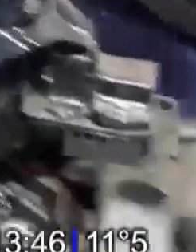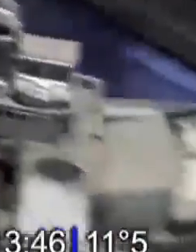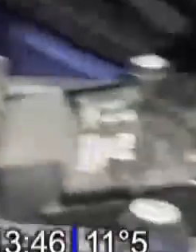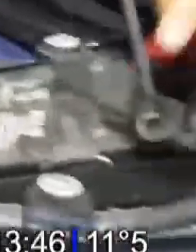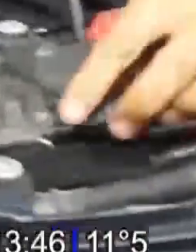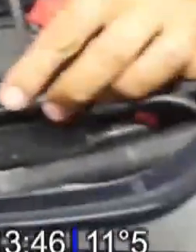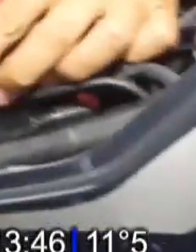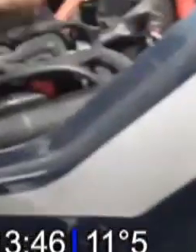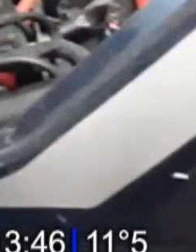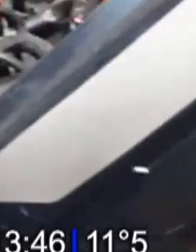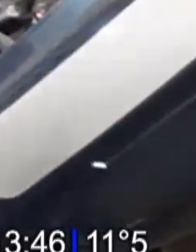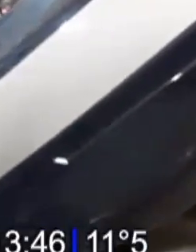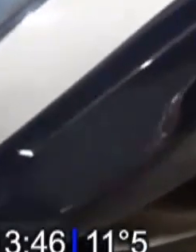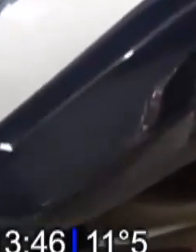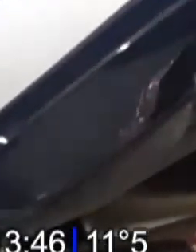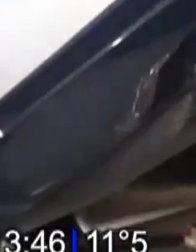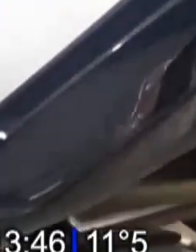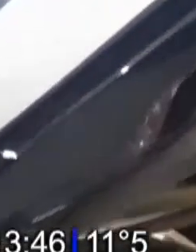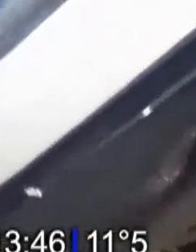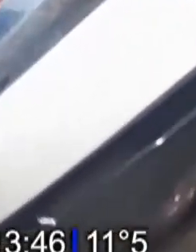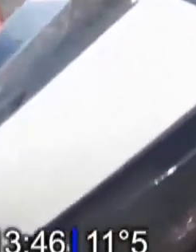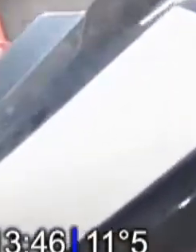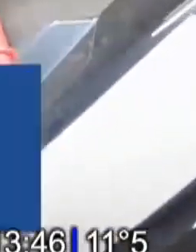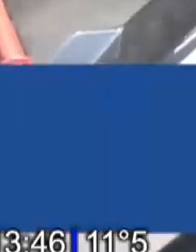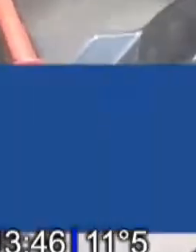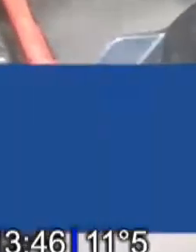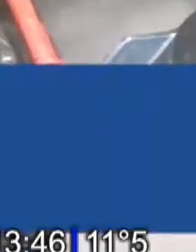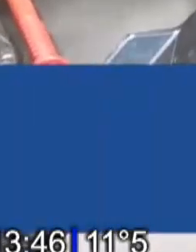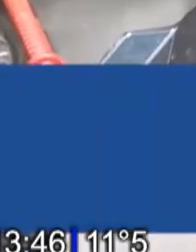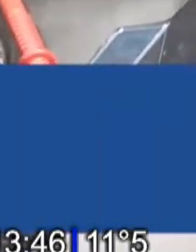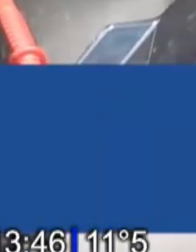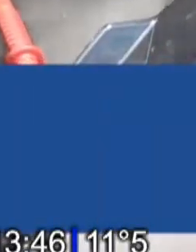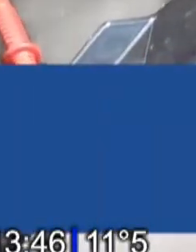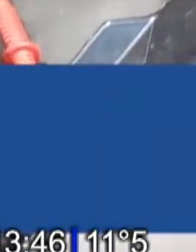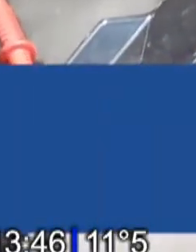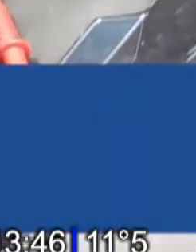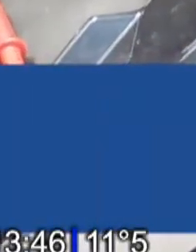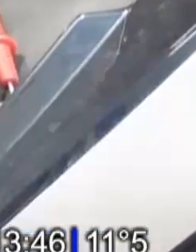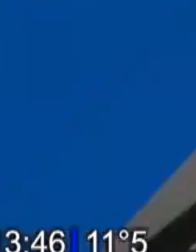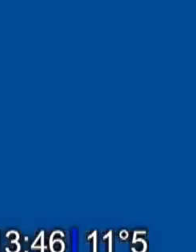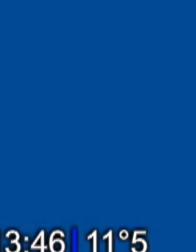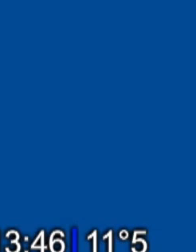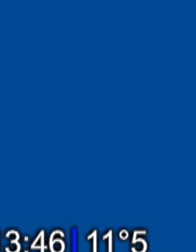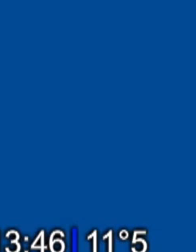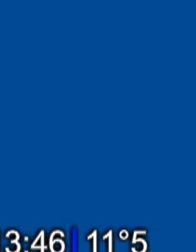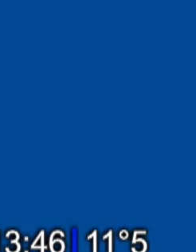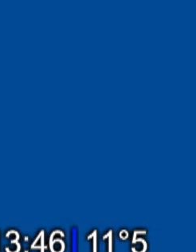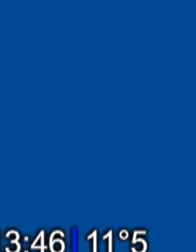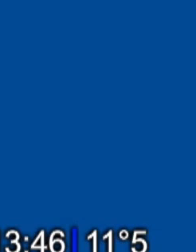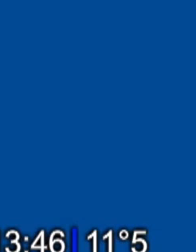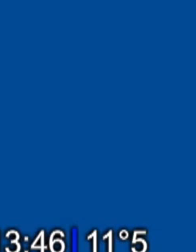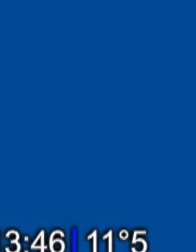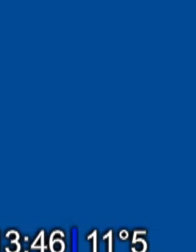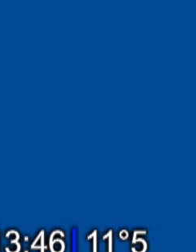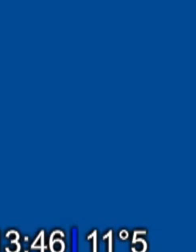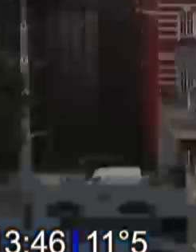Visítanos. Lo solucionamos de manera eficiente y ágil. Encontranos en 9 de julio 801, Ciudad. Andes Motors. En todas